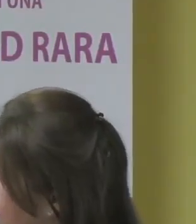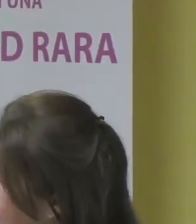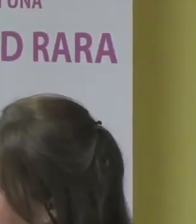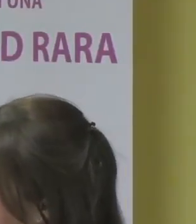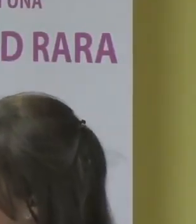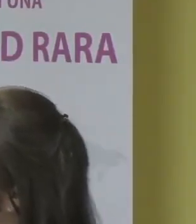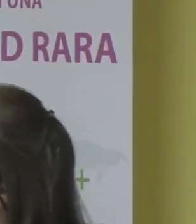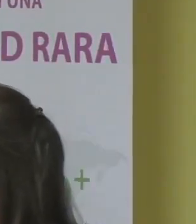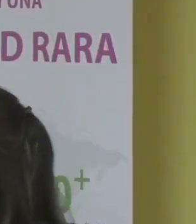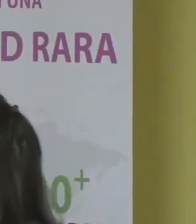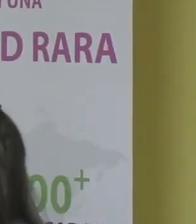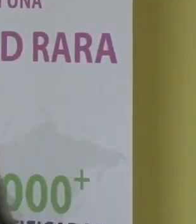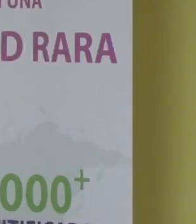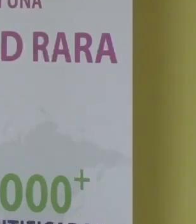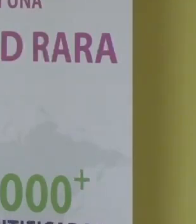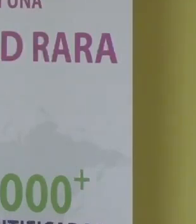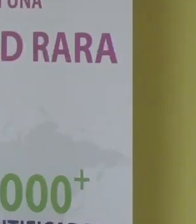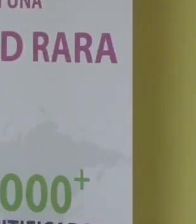nos interesen a todos.